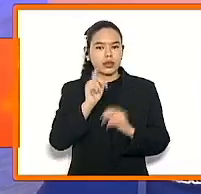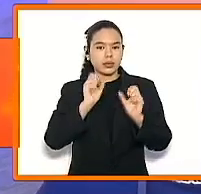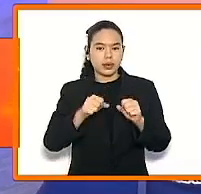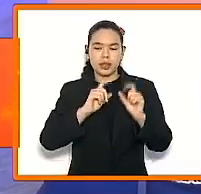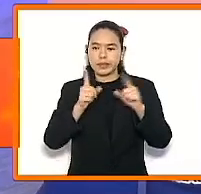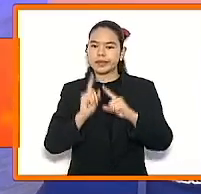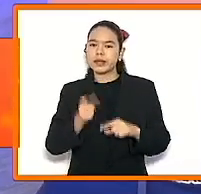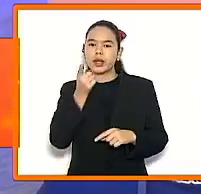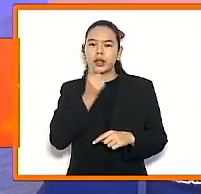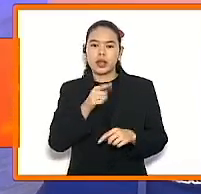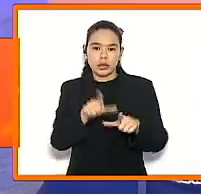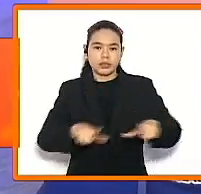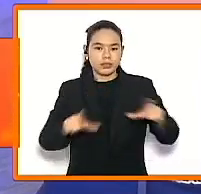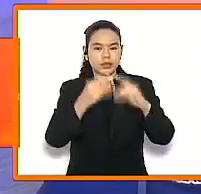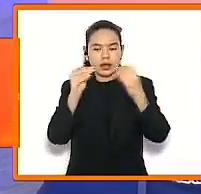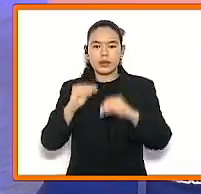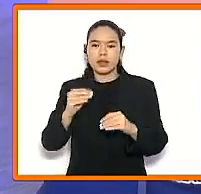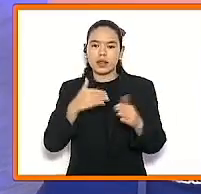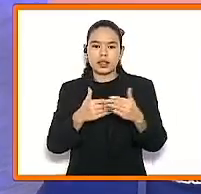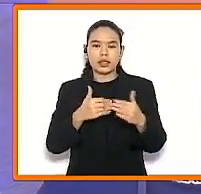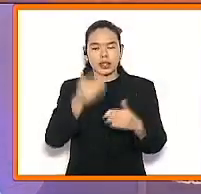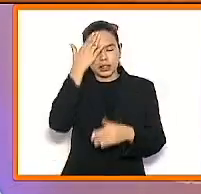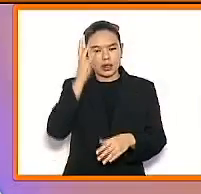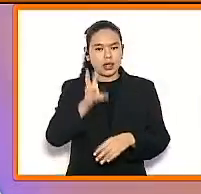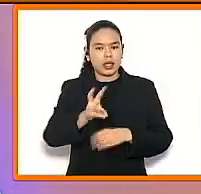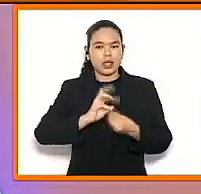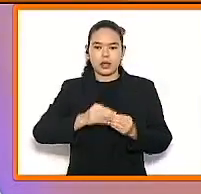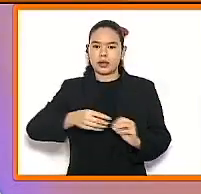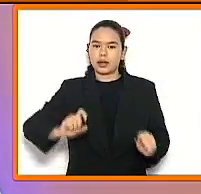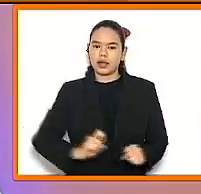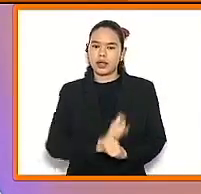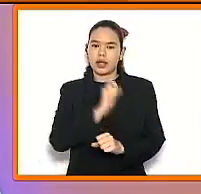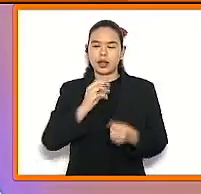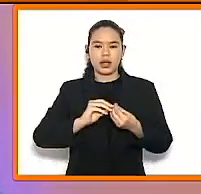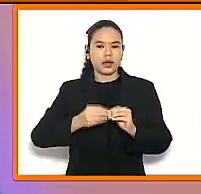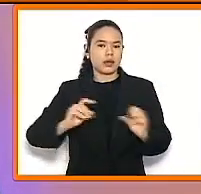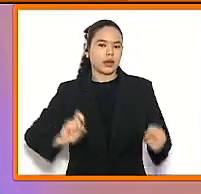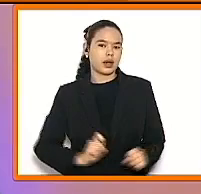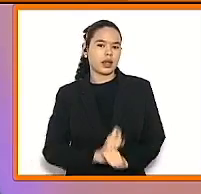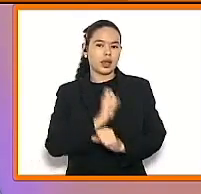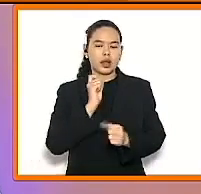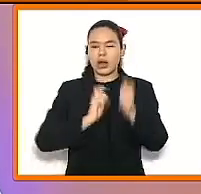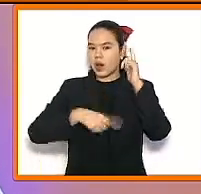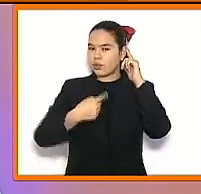de venta más cercano por tus 6 números favorecidos. El primer dígito para diaria es...